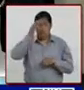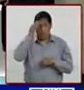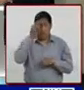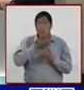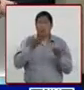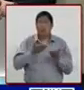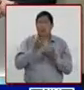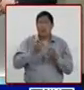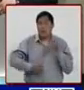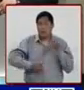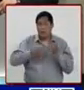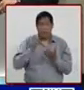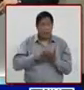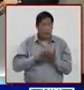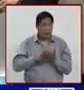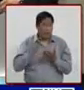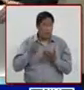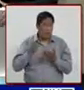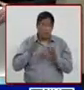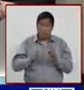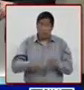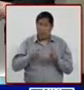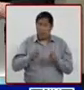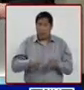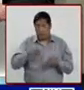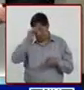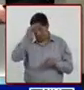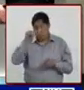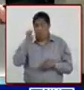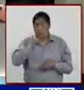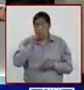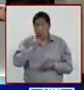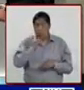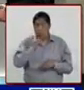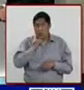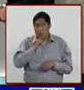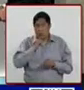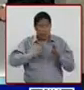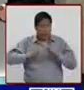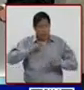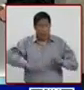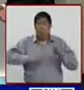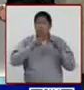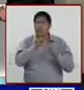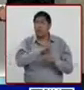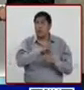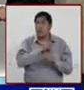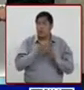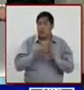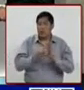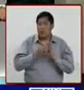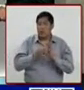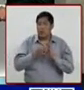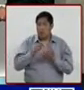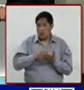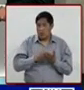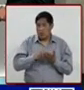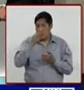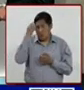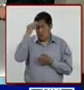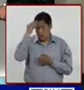dónde fue el destino final de estos, de estas personas, varones y mujeres. Y está indagando la policía si tiene alguna relación con